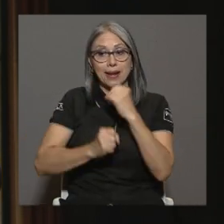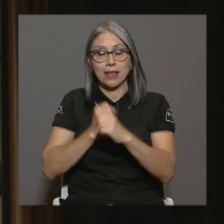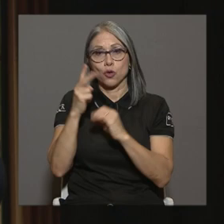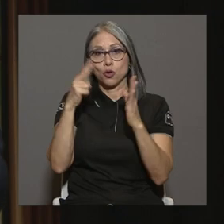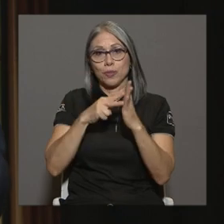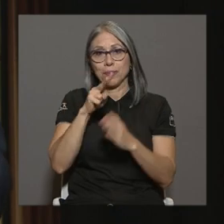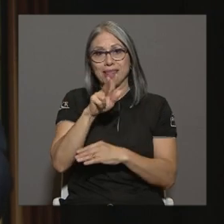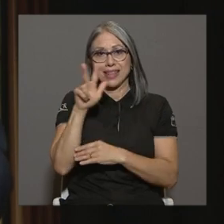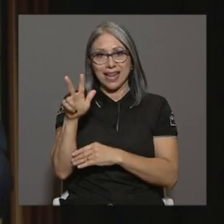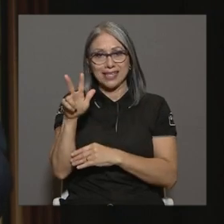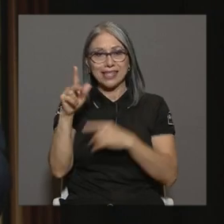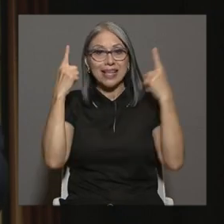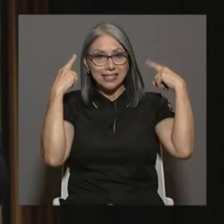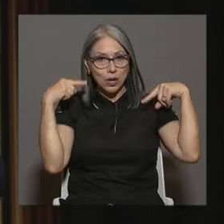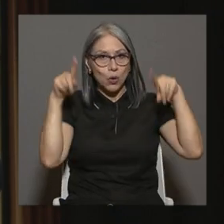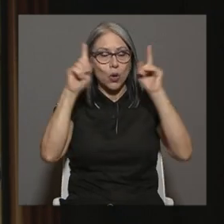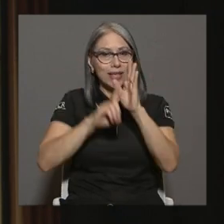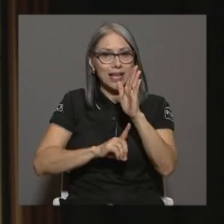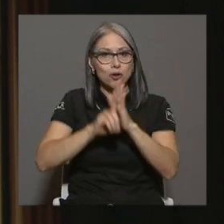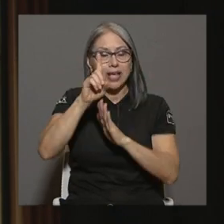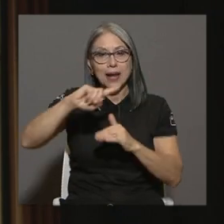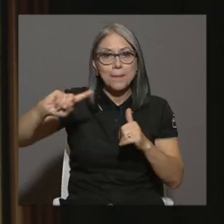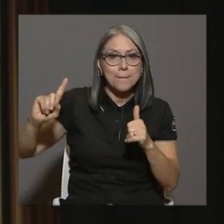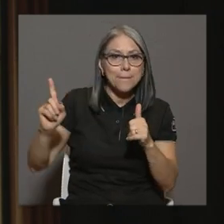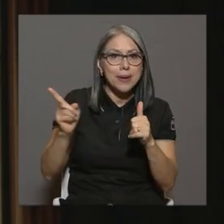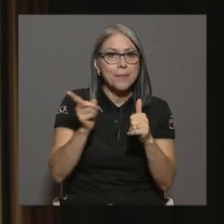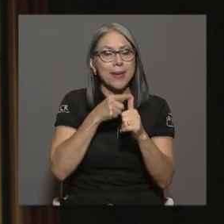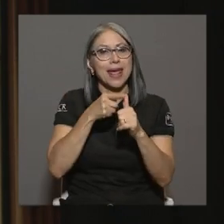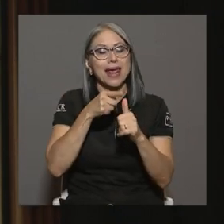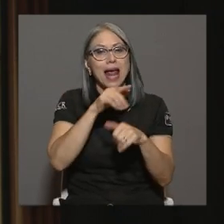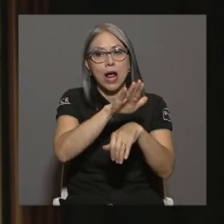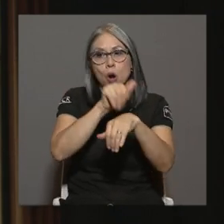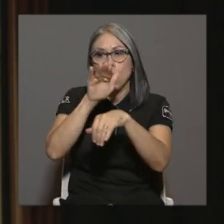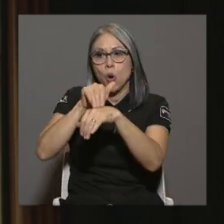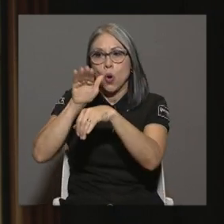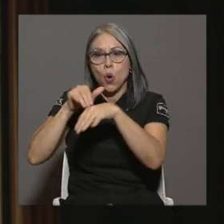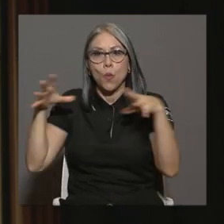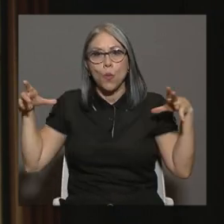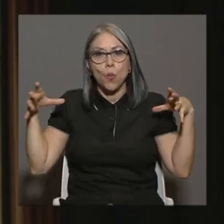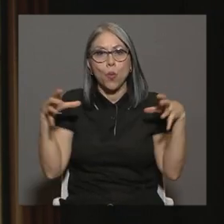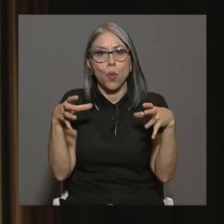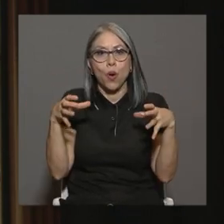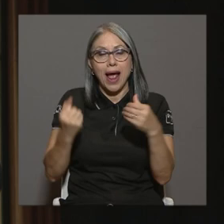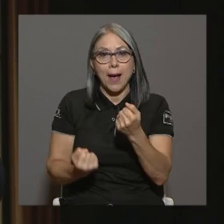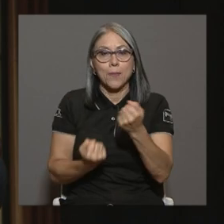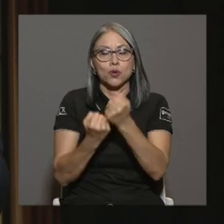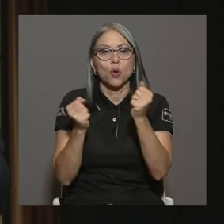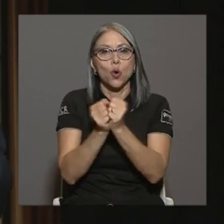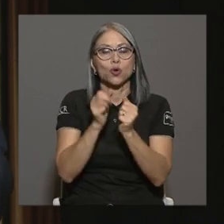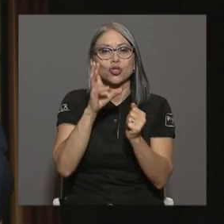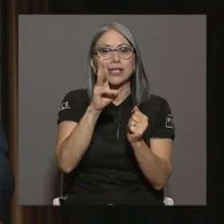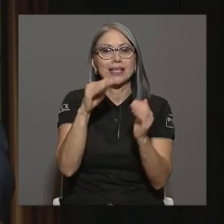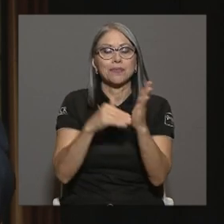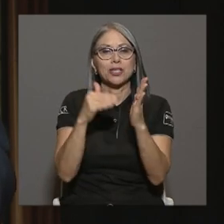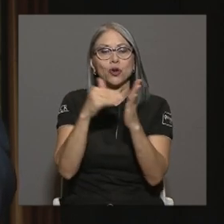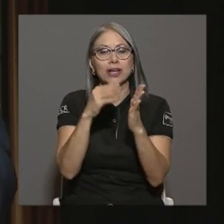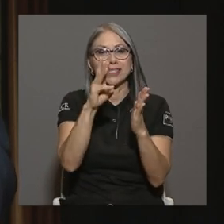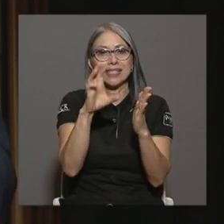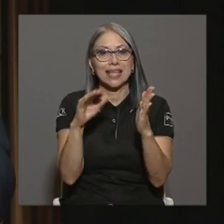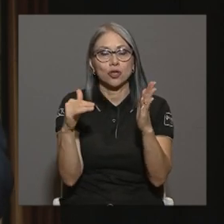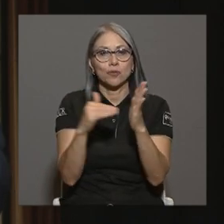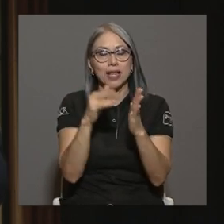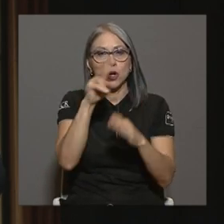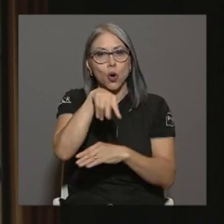2023, se logró desarrollar la primera convocatoria que apoyó con 6.600.000 colones, que